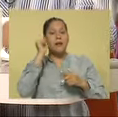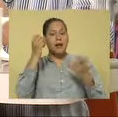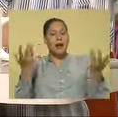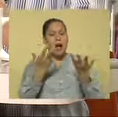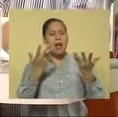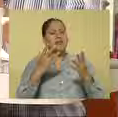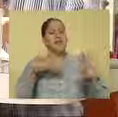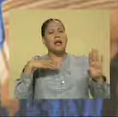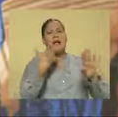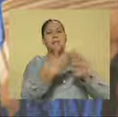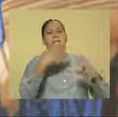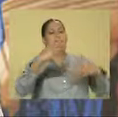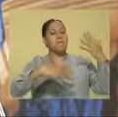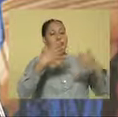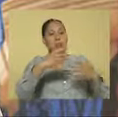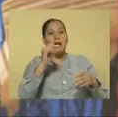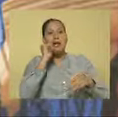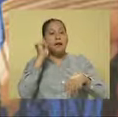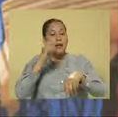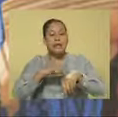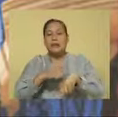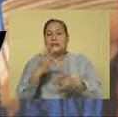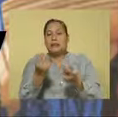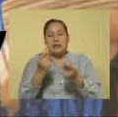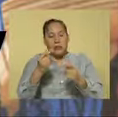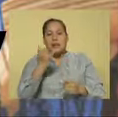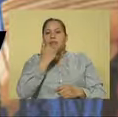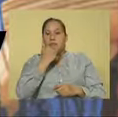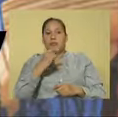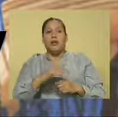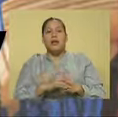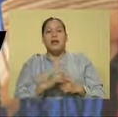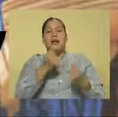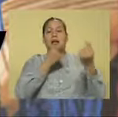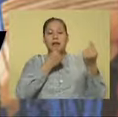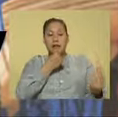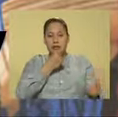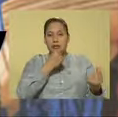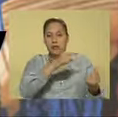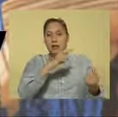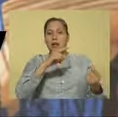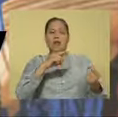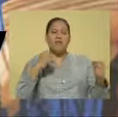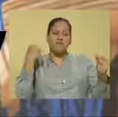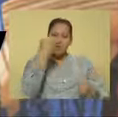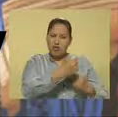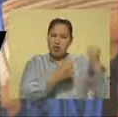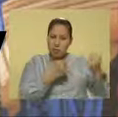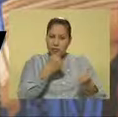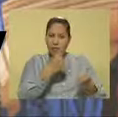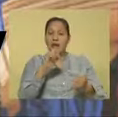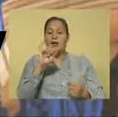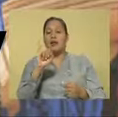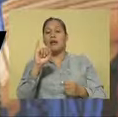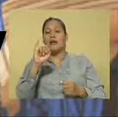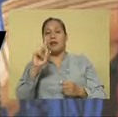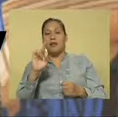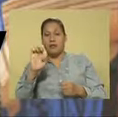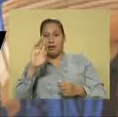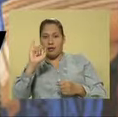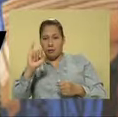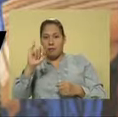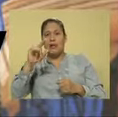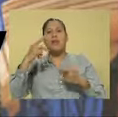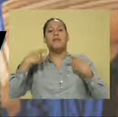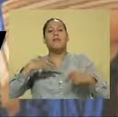violencia me gana el aire y corro voy corriendo son a los menores Víctimas de violencia y el adevi atiende a los mayores